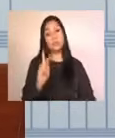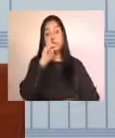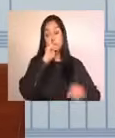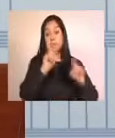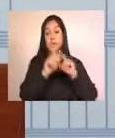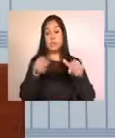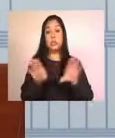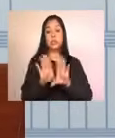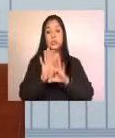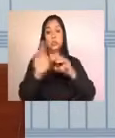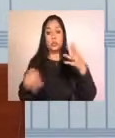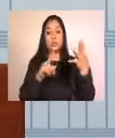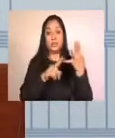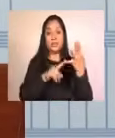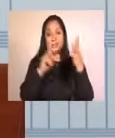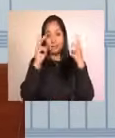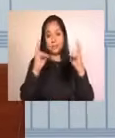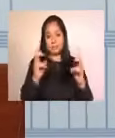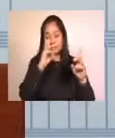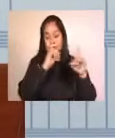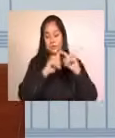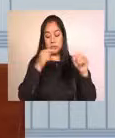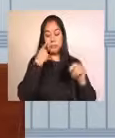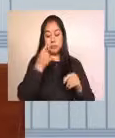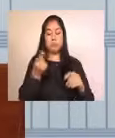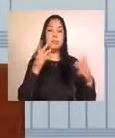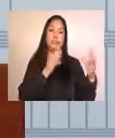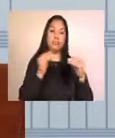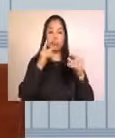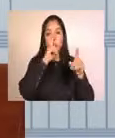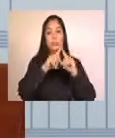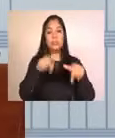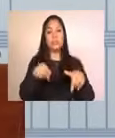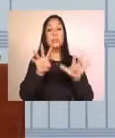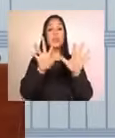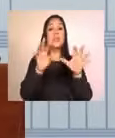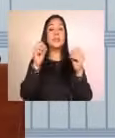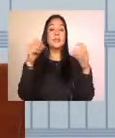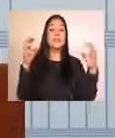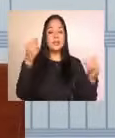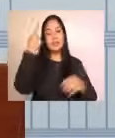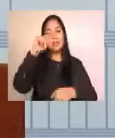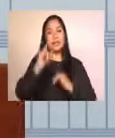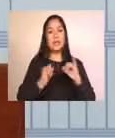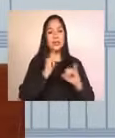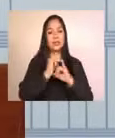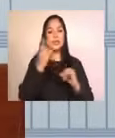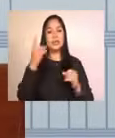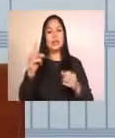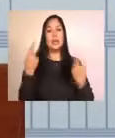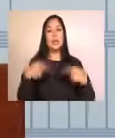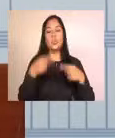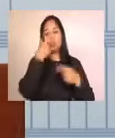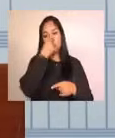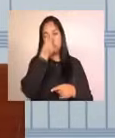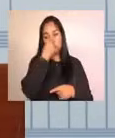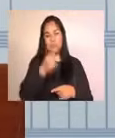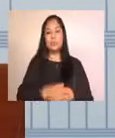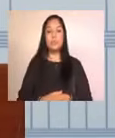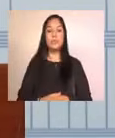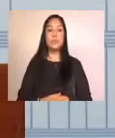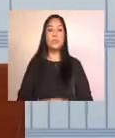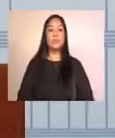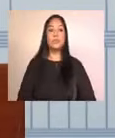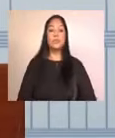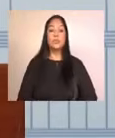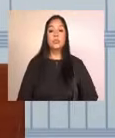un cuarto punto de esta intervención, platicarles acerca del 9 de diciembre, Día Internacional contra la Corrupción.